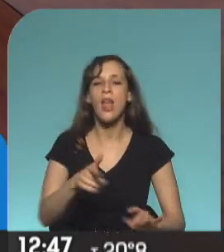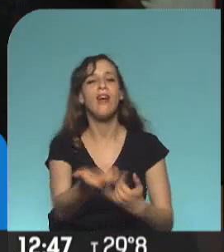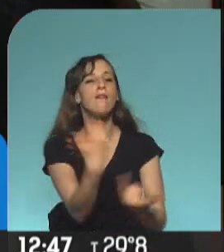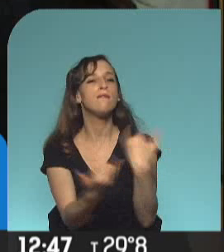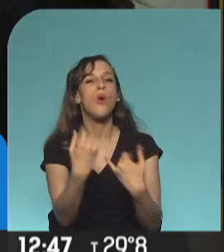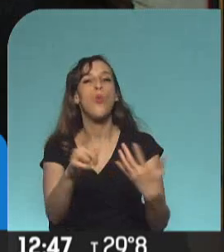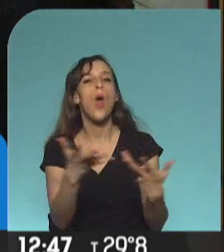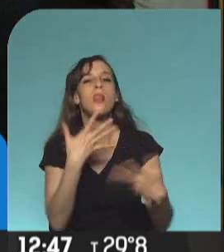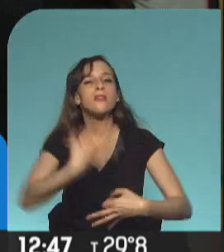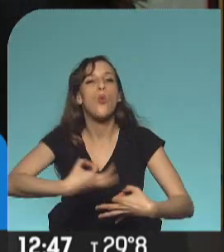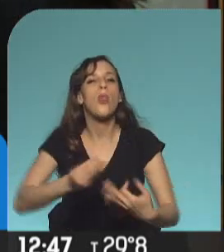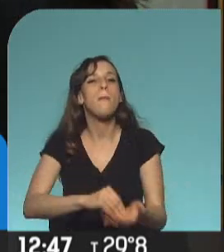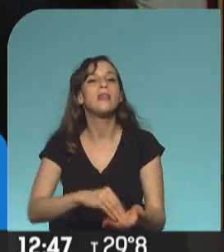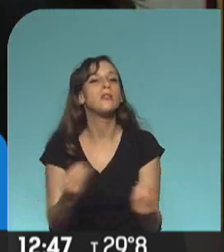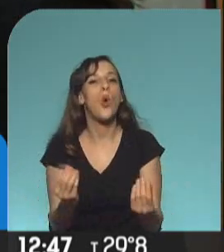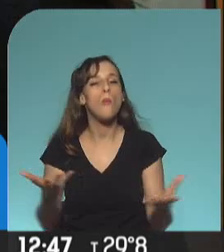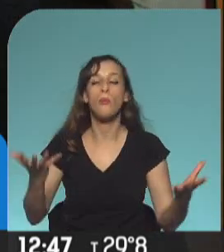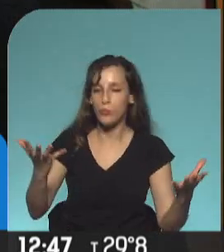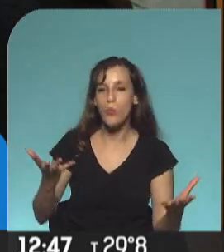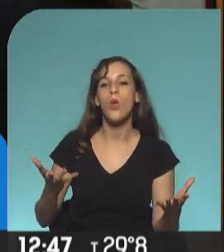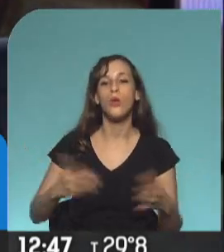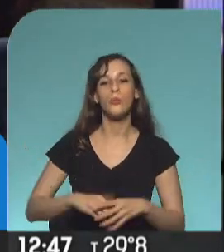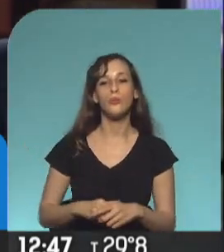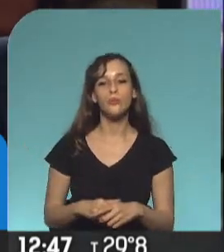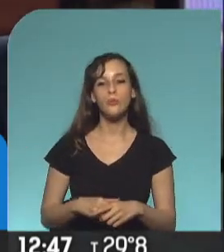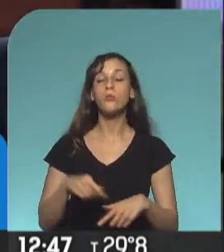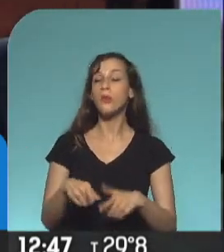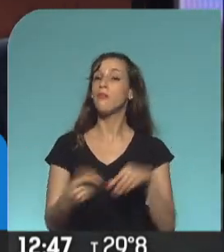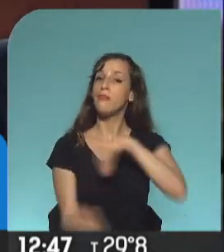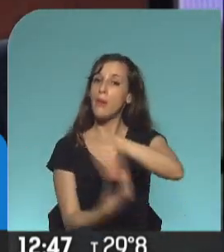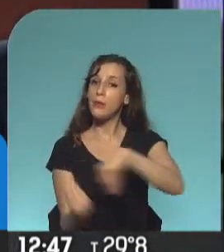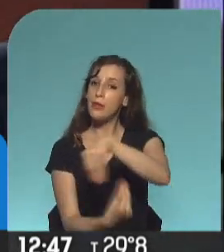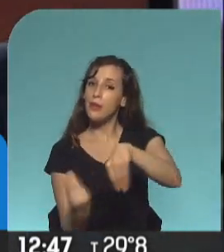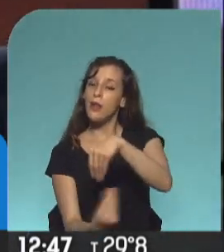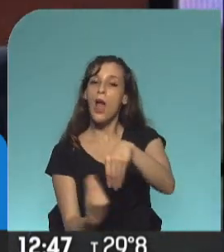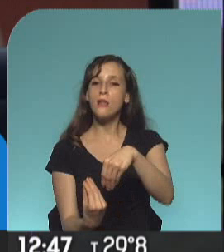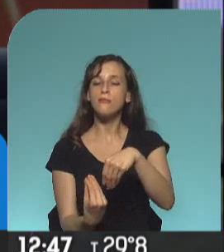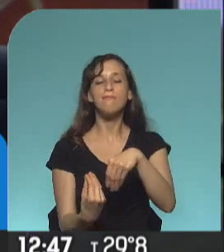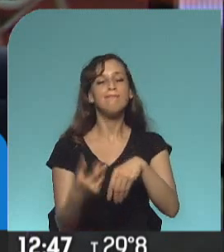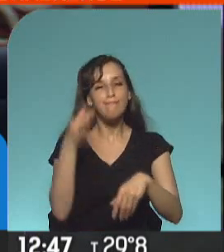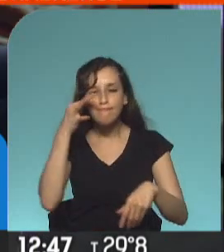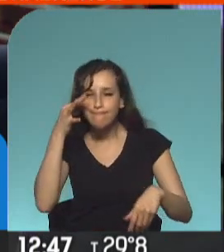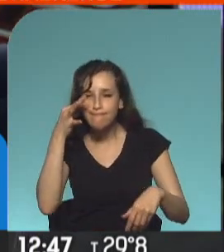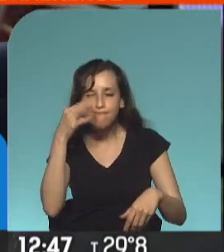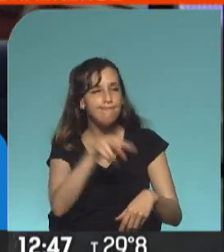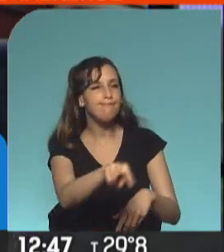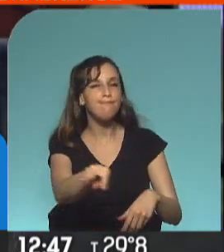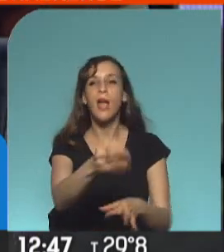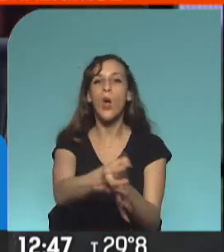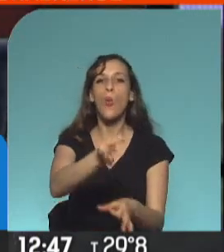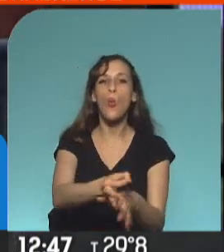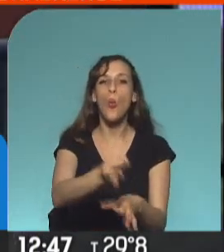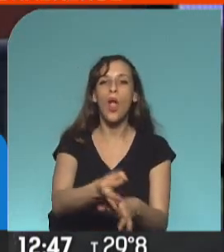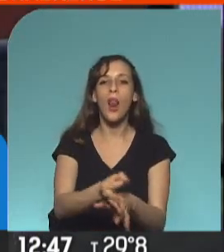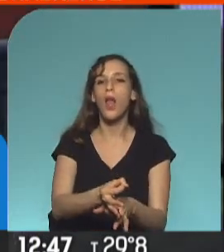en cuenta en casa los papás y las mamás. Bueno, básicamente las familias lo que van a ver es que muchas escuelas no van a poder empezar la presencialidad